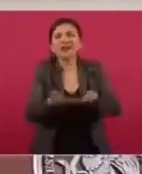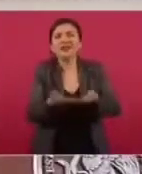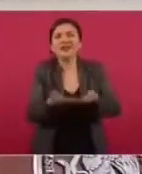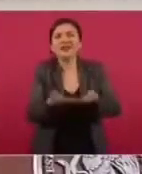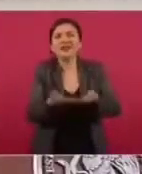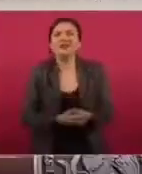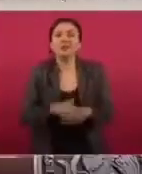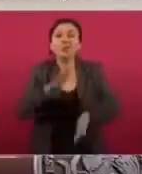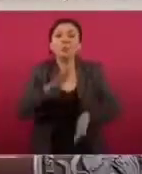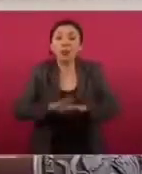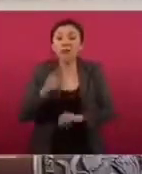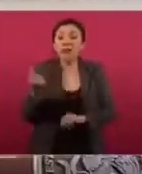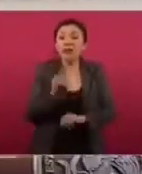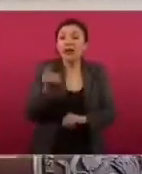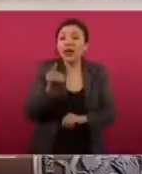los